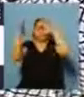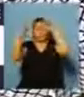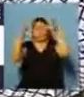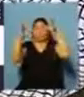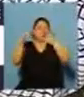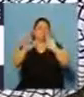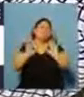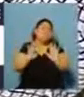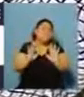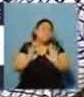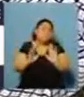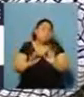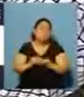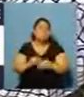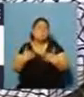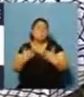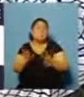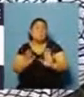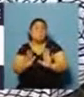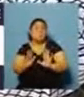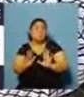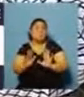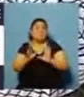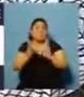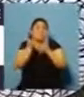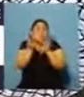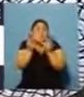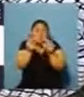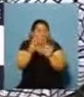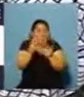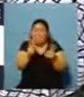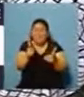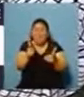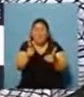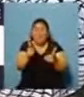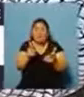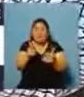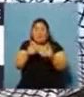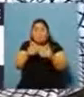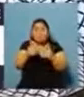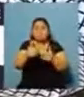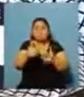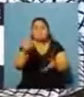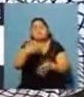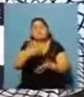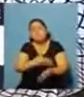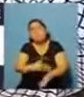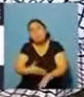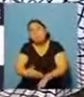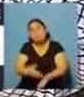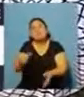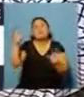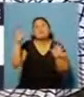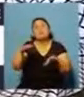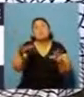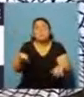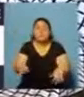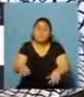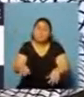implica que la época seca se prolongue en el tiempo, cada vez llueve más tarde, ¿no? Cada vez tarda más en que llegue la época de